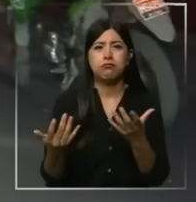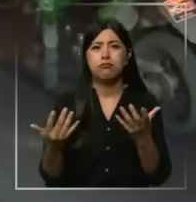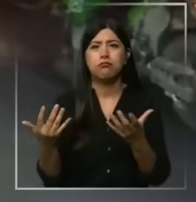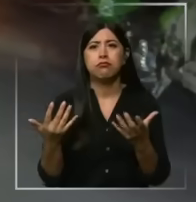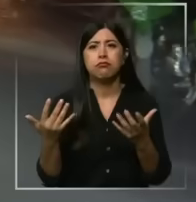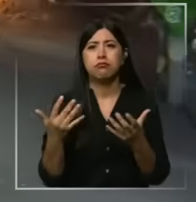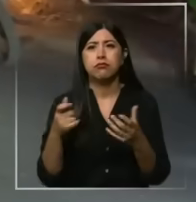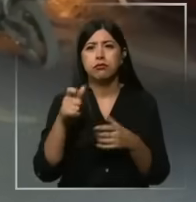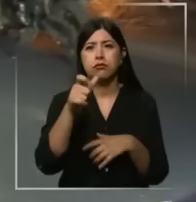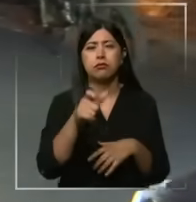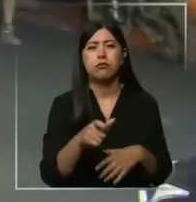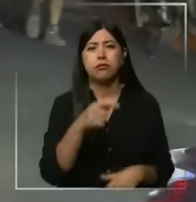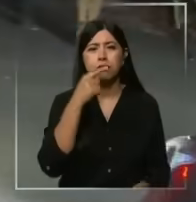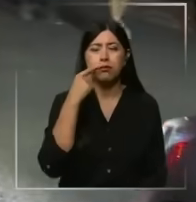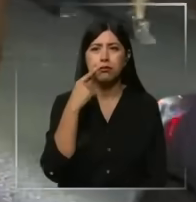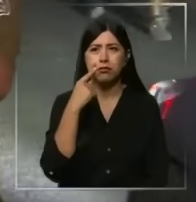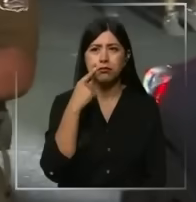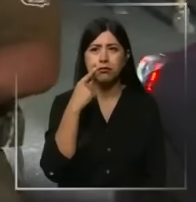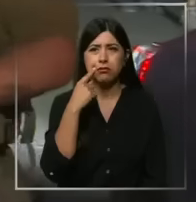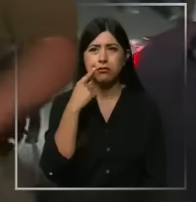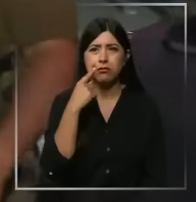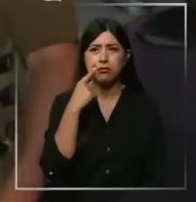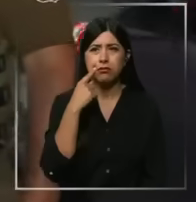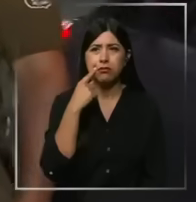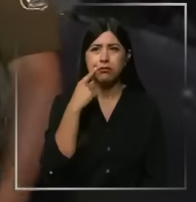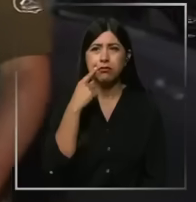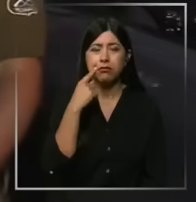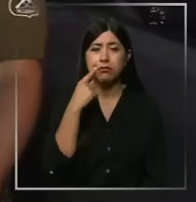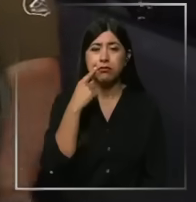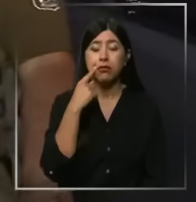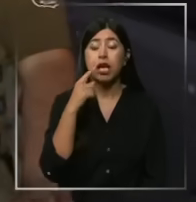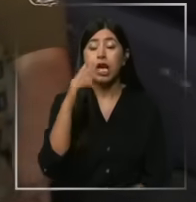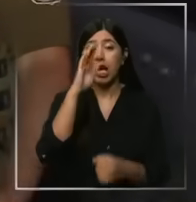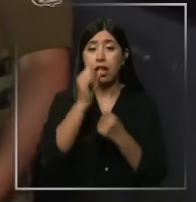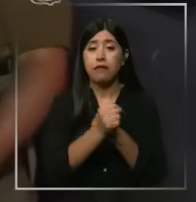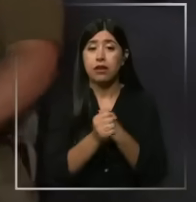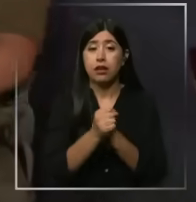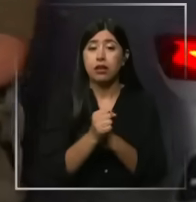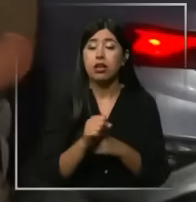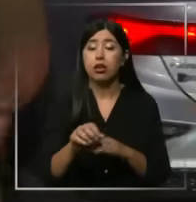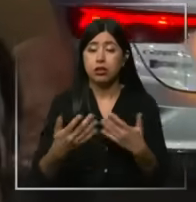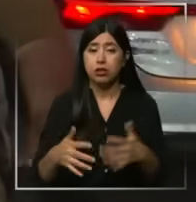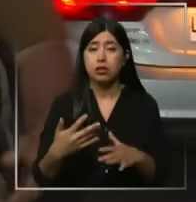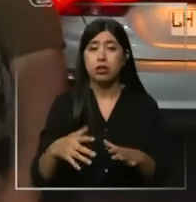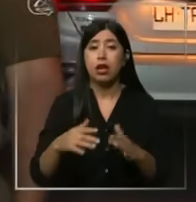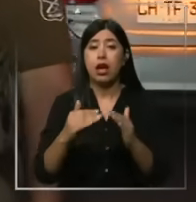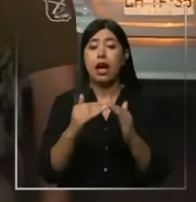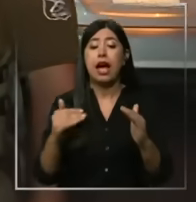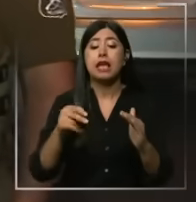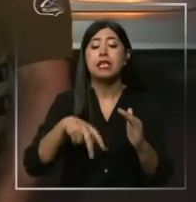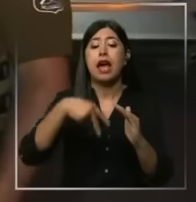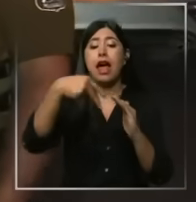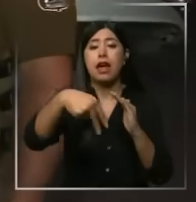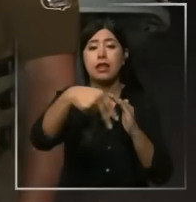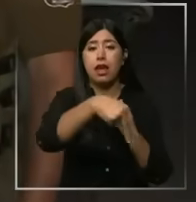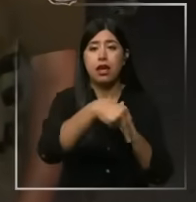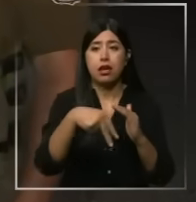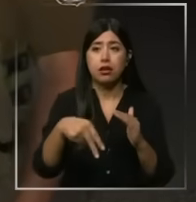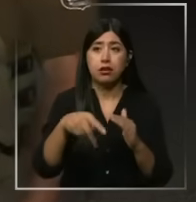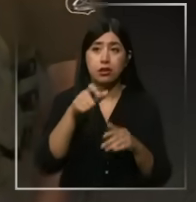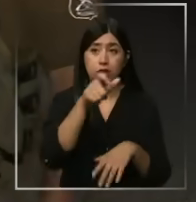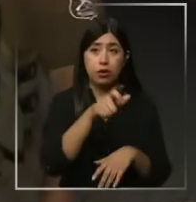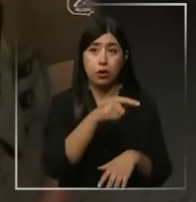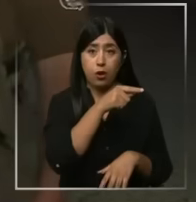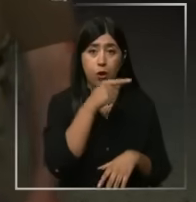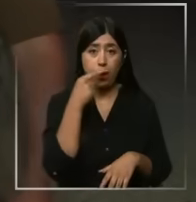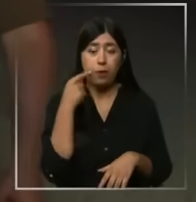a este sujeto que había ingresado. Carabineros está al interior de este domicilio, y acá estamos hablando además de una persona, este caballero